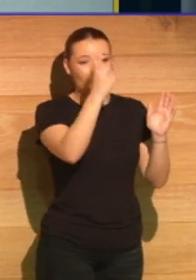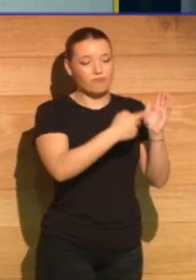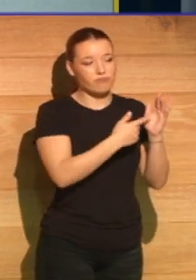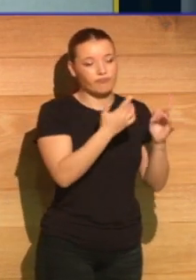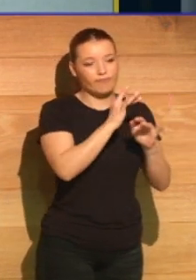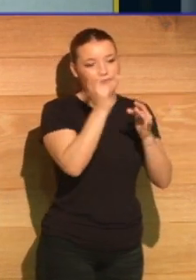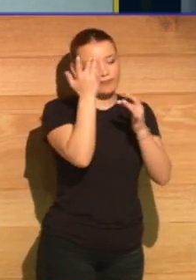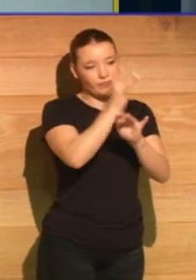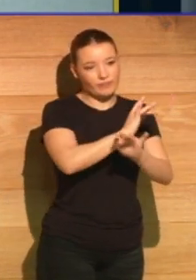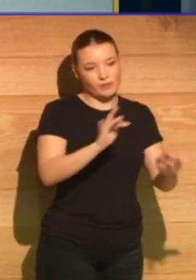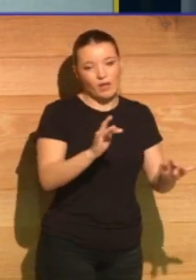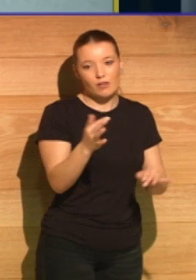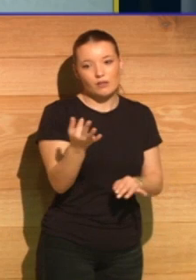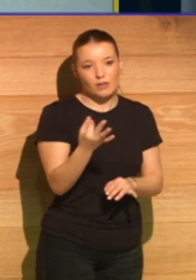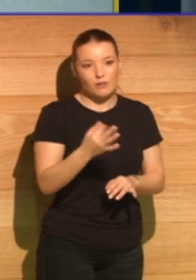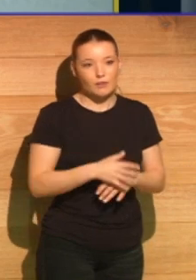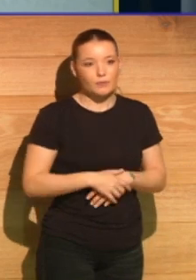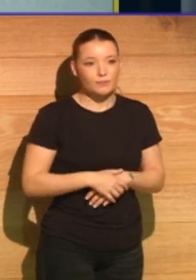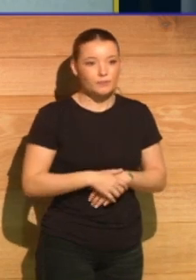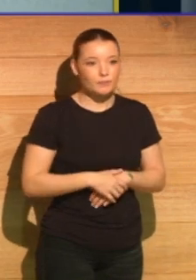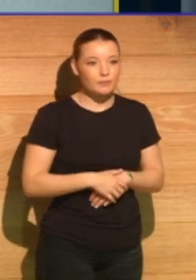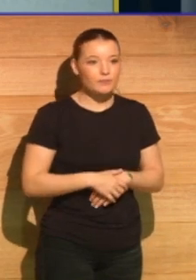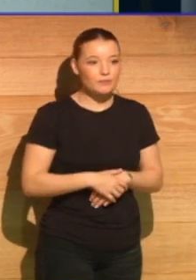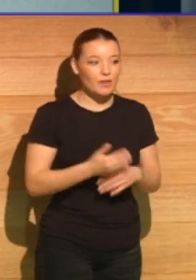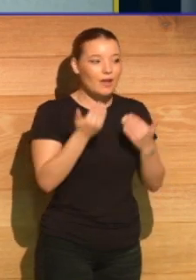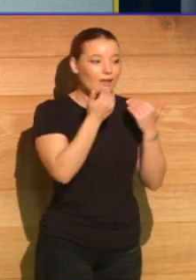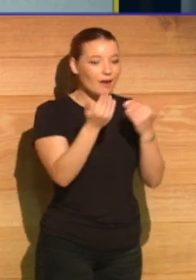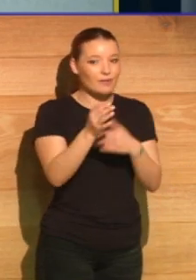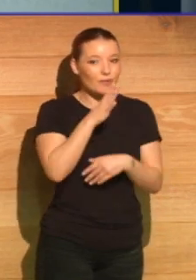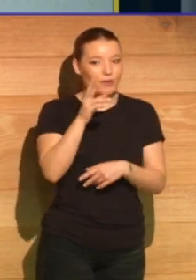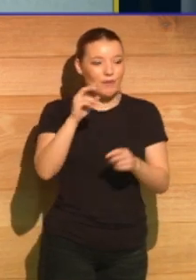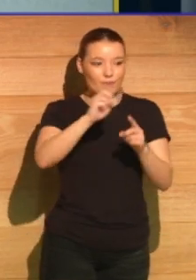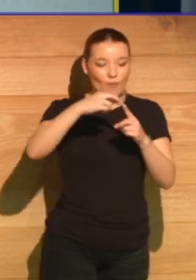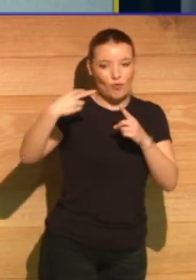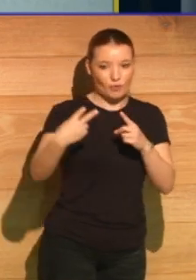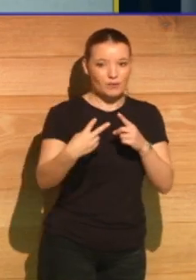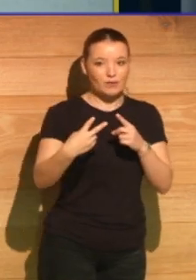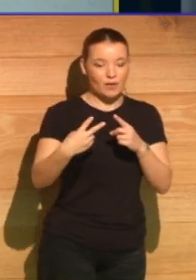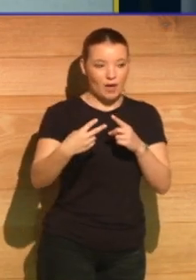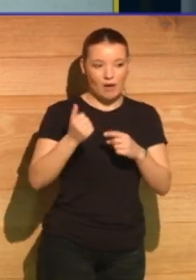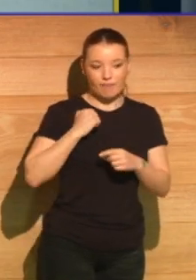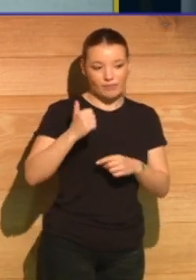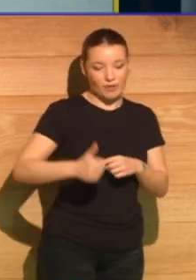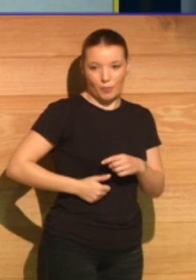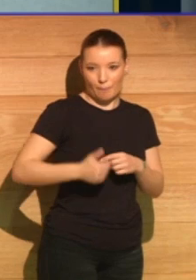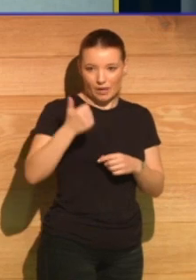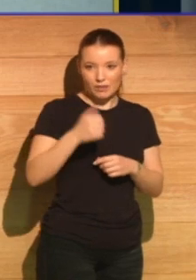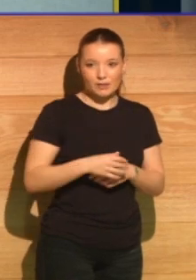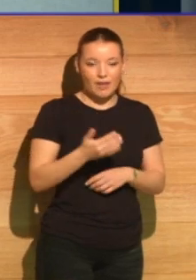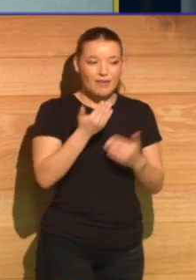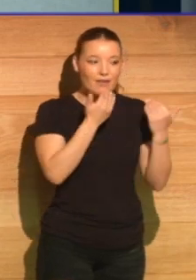que eso repercuta. Te agradezco mucho esta visión porque me ha enriquecido desde ese punto de vista. Gracias,